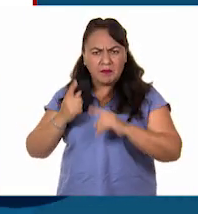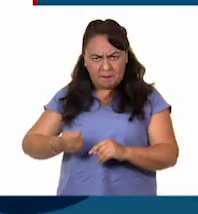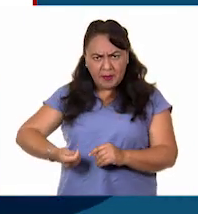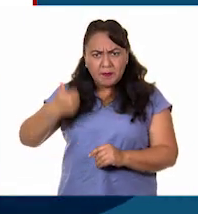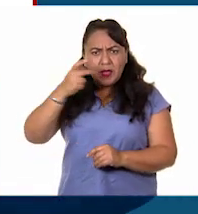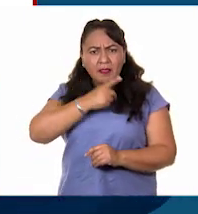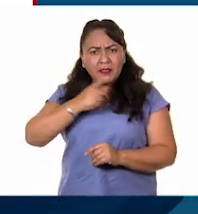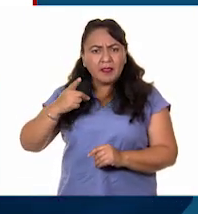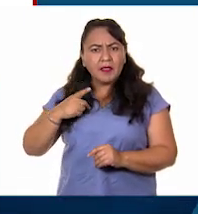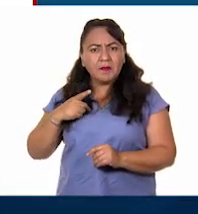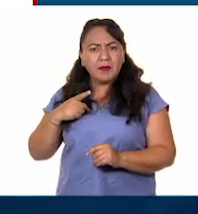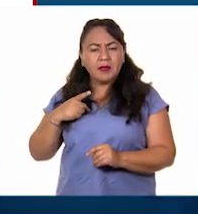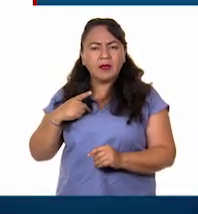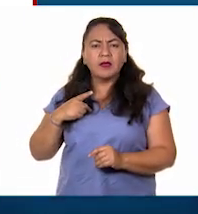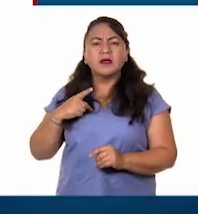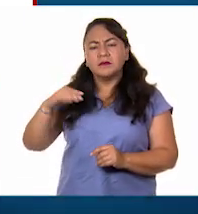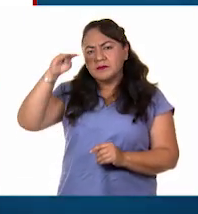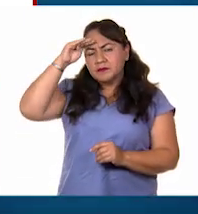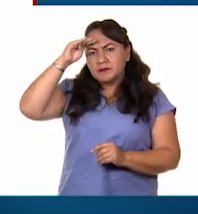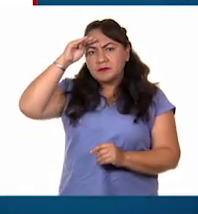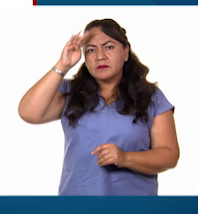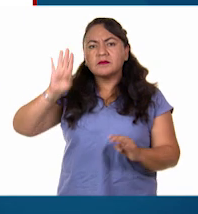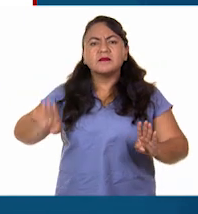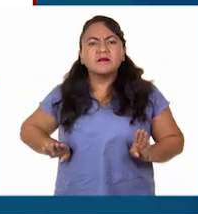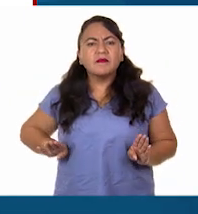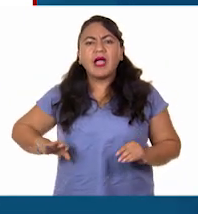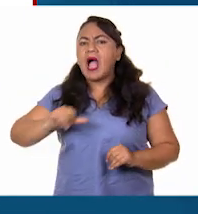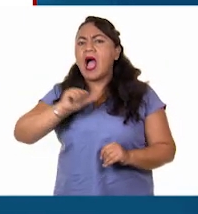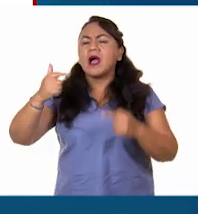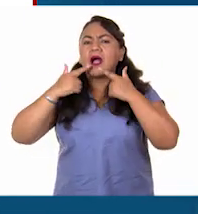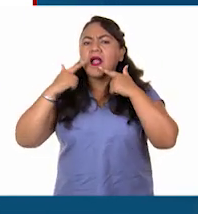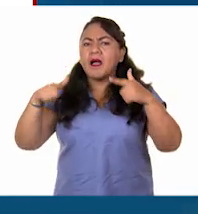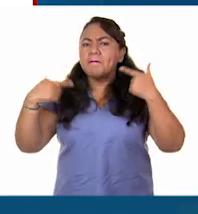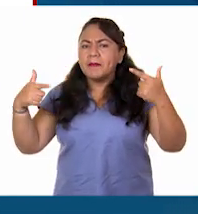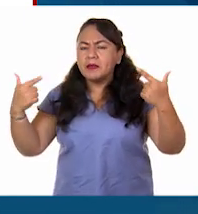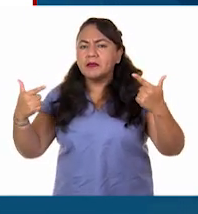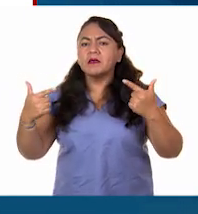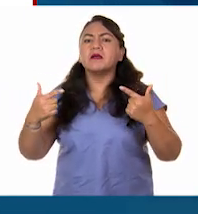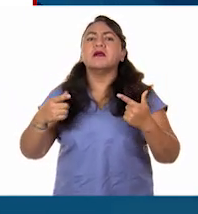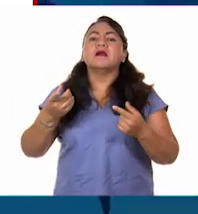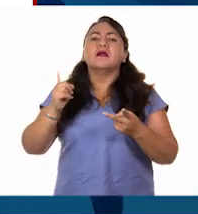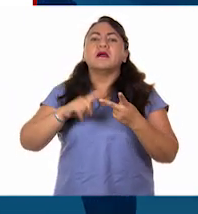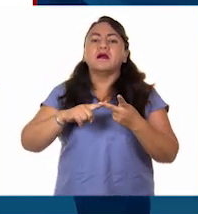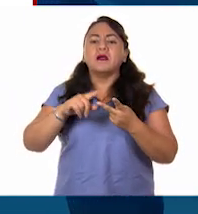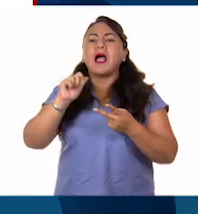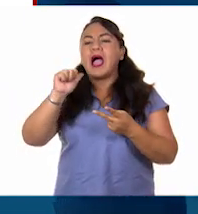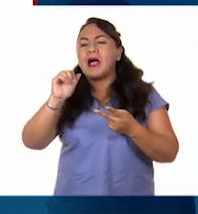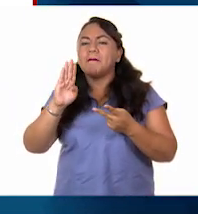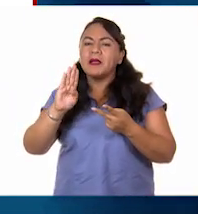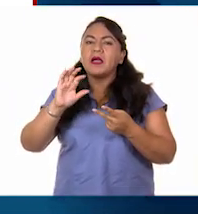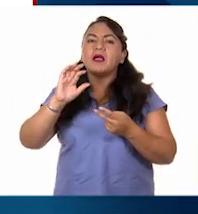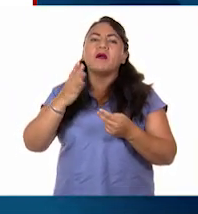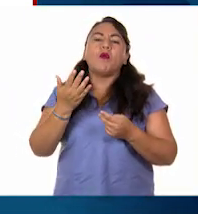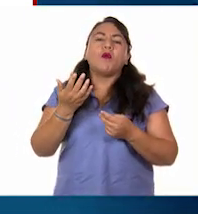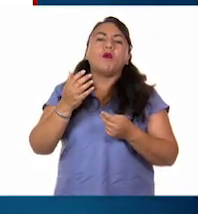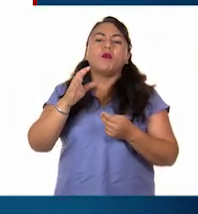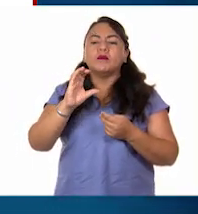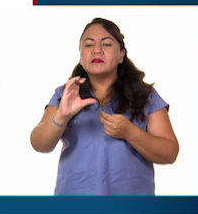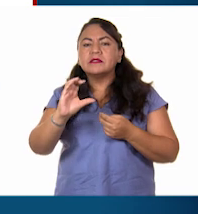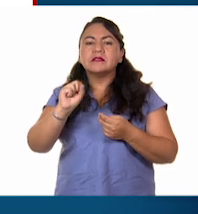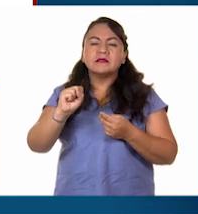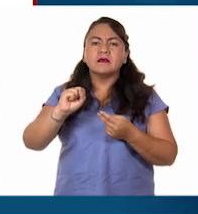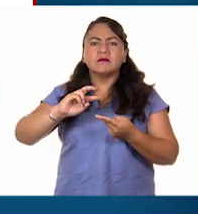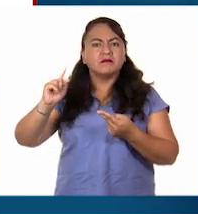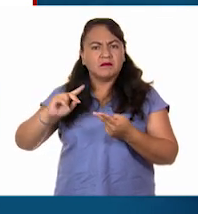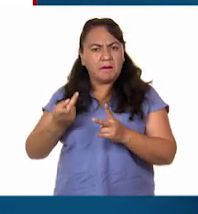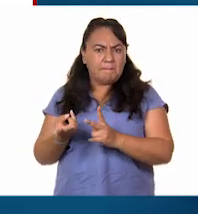primero la consideración de aspectos gramaticales que la de aspectos ortográficos en la revisión de lo escrito?